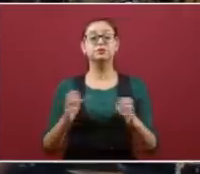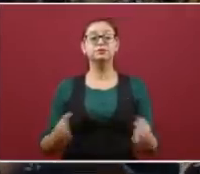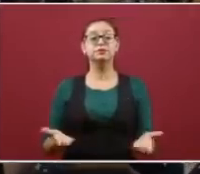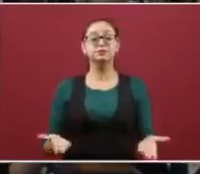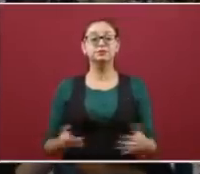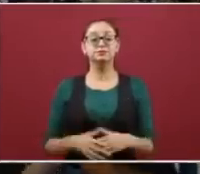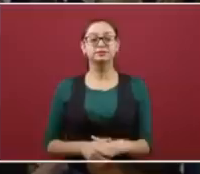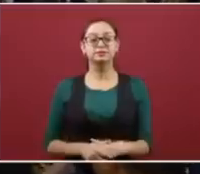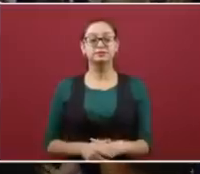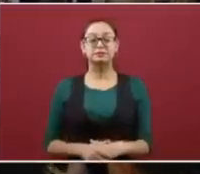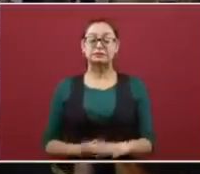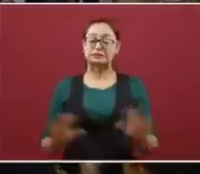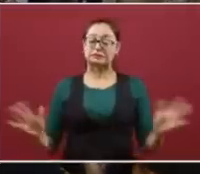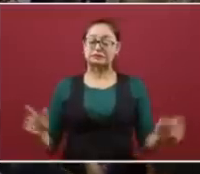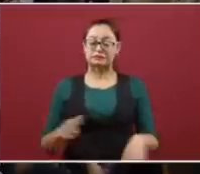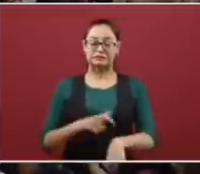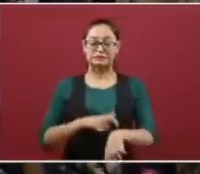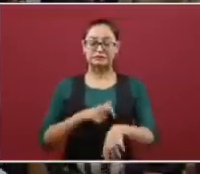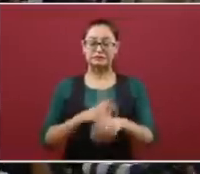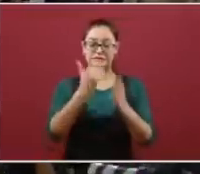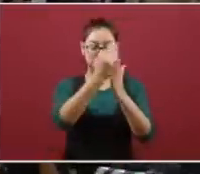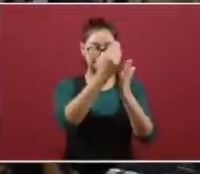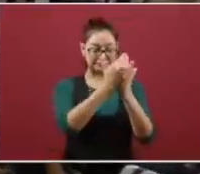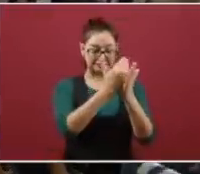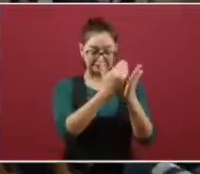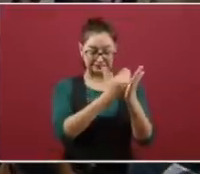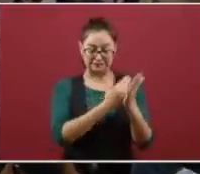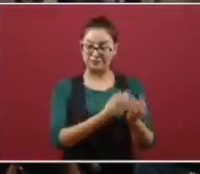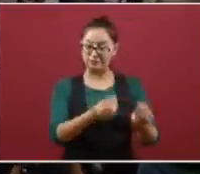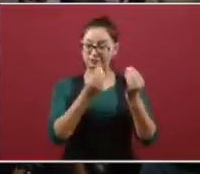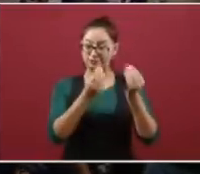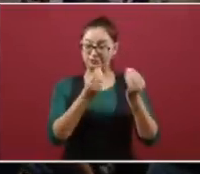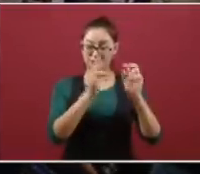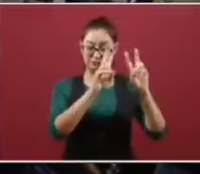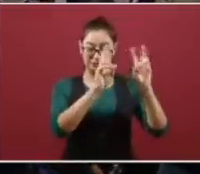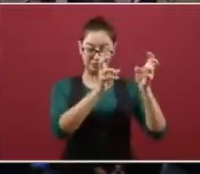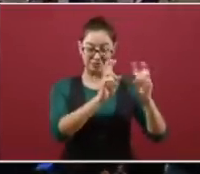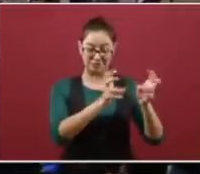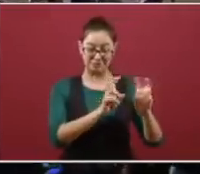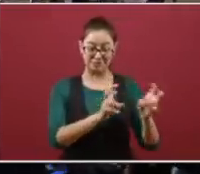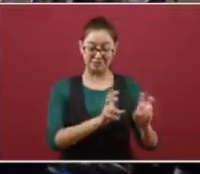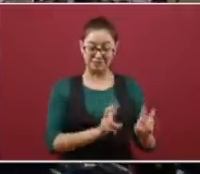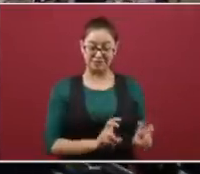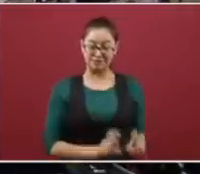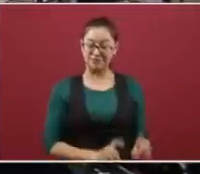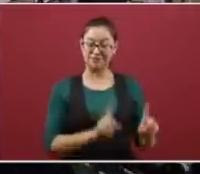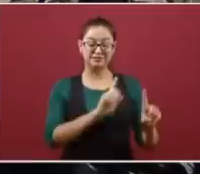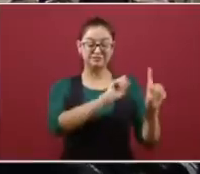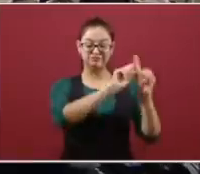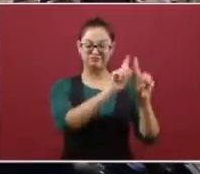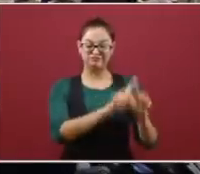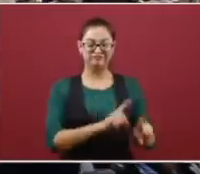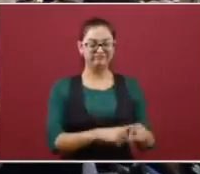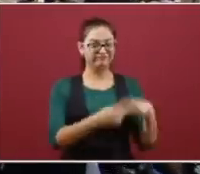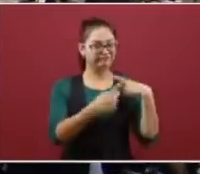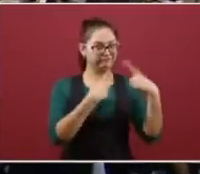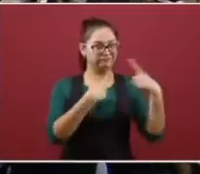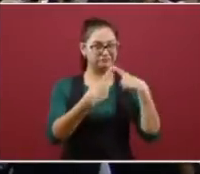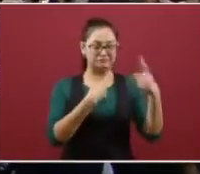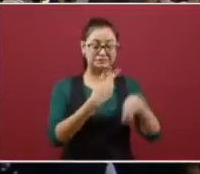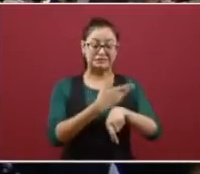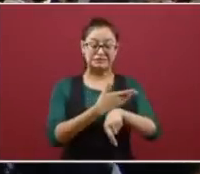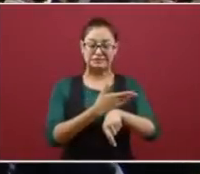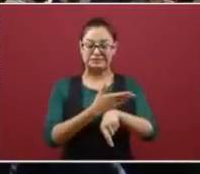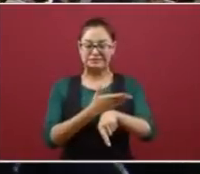estaba la agenda cargada tratamos varios temas varios